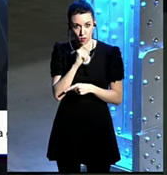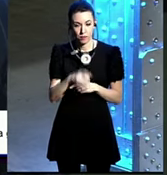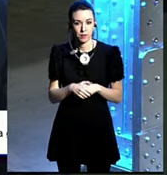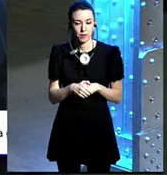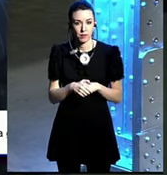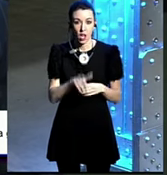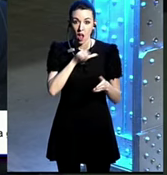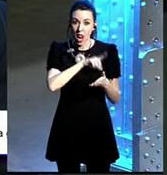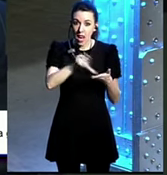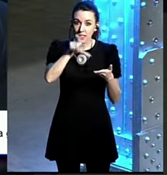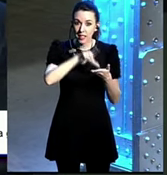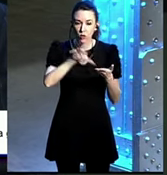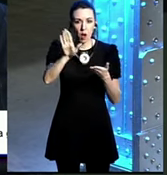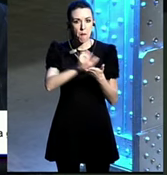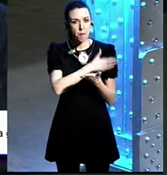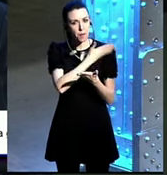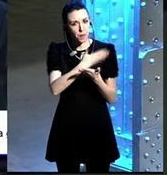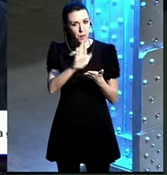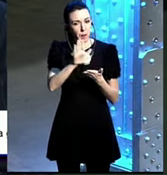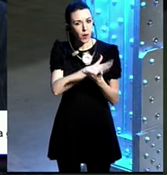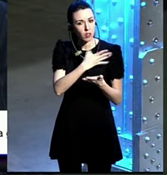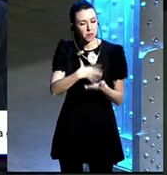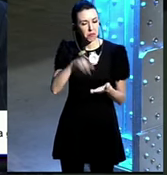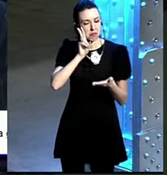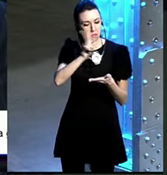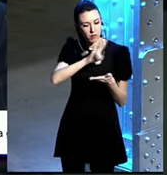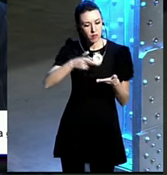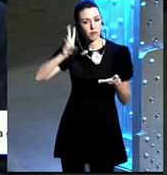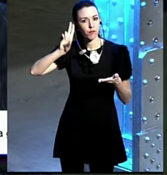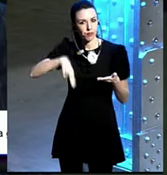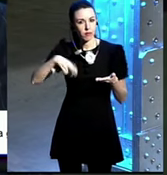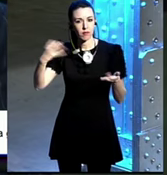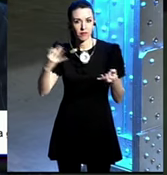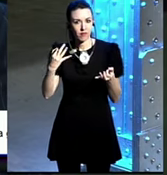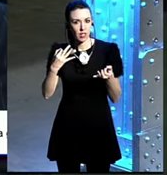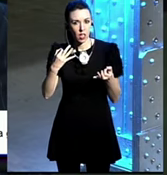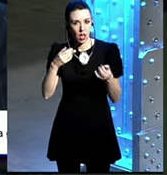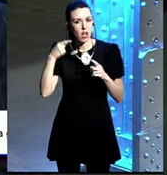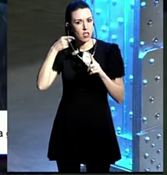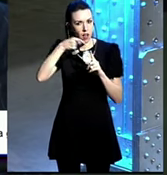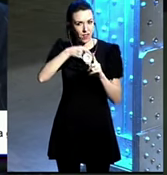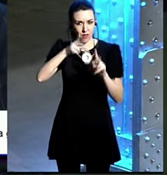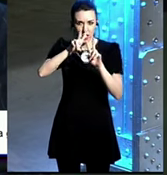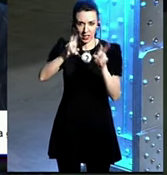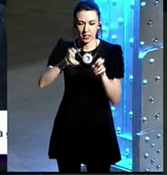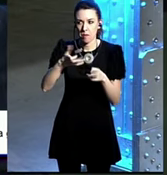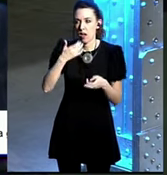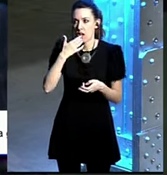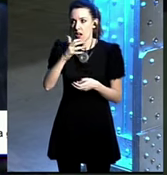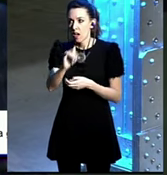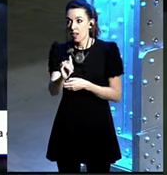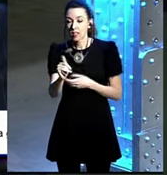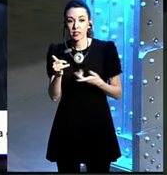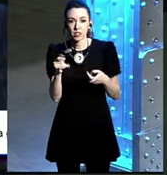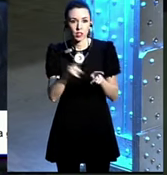En la literatura y en la poesía podemos leer y reconocer grandes referencias a esto. Hay